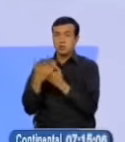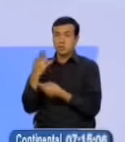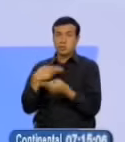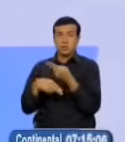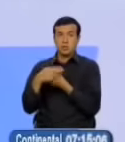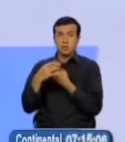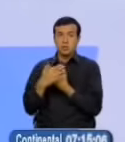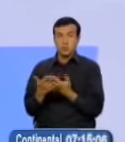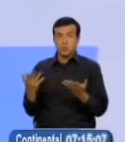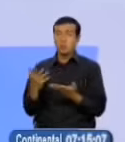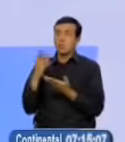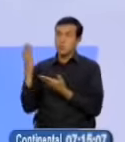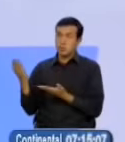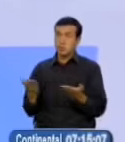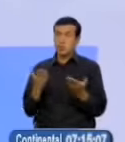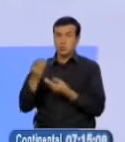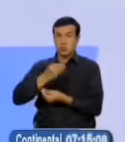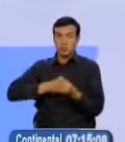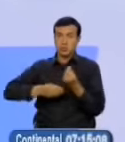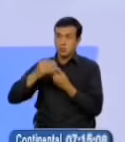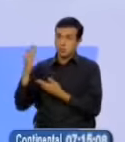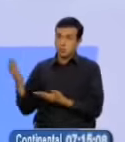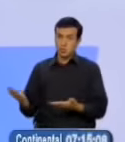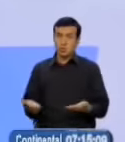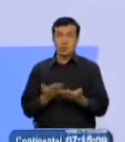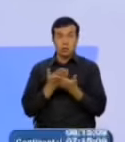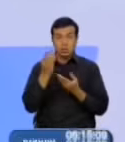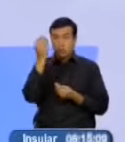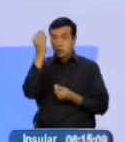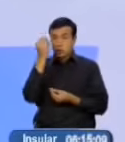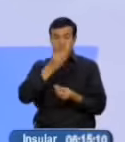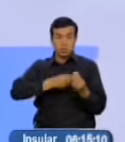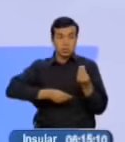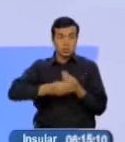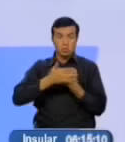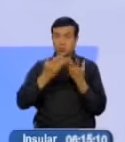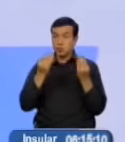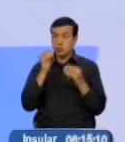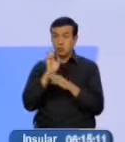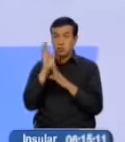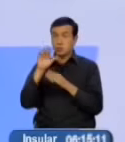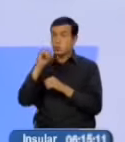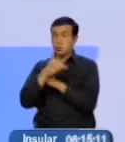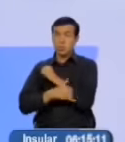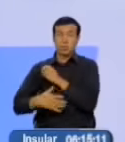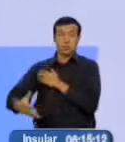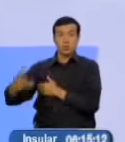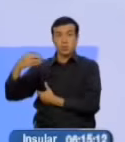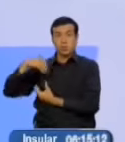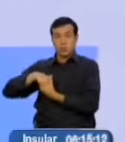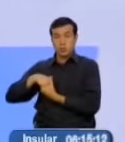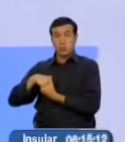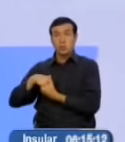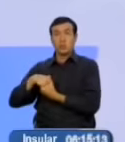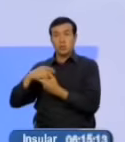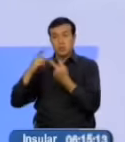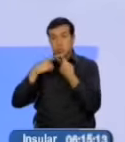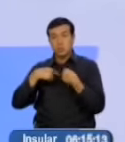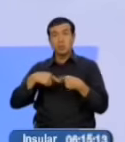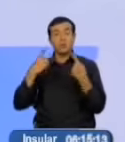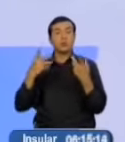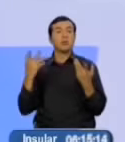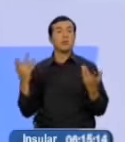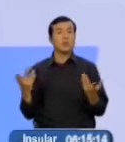mercado atractivo para las inversiones, porque ese dinero de muchos ecuatorianos que hoy está fuera del país, también el mensaje tiene que